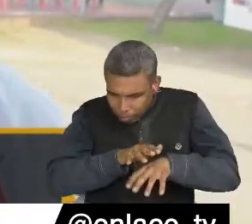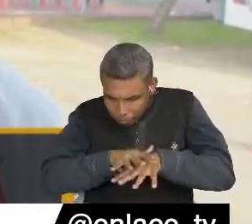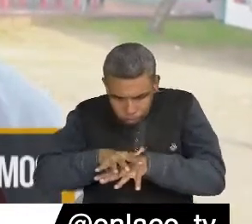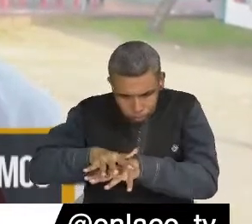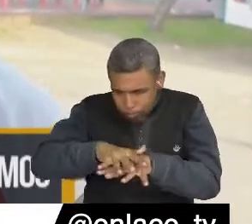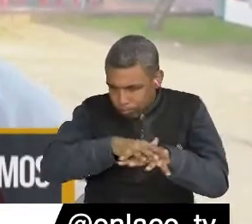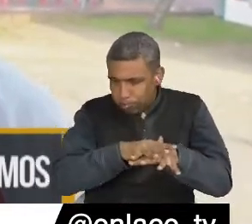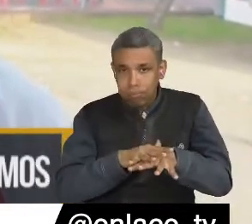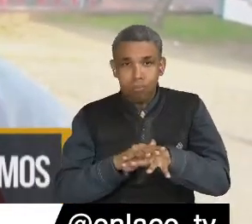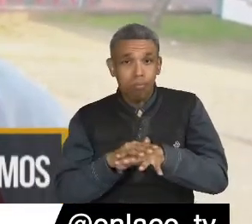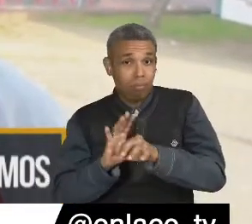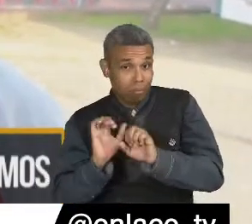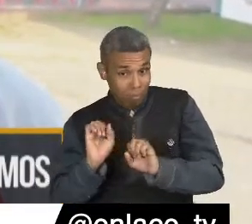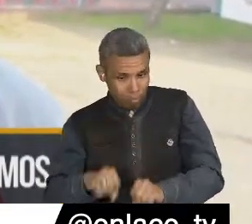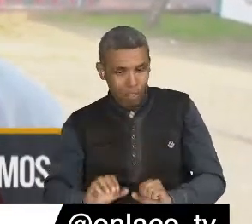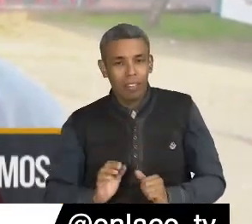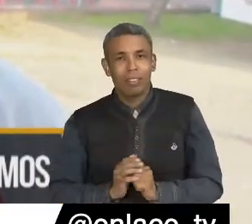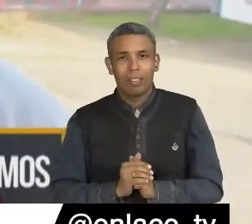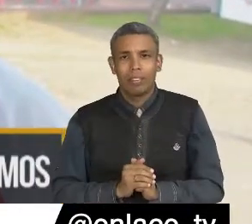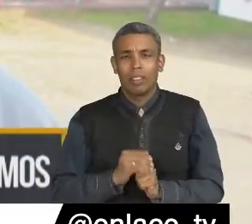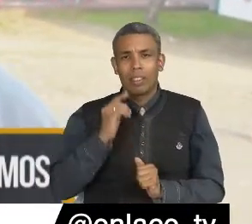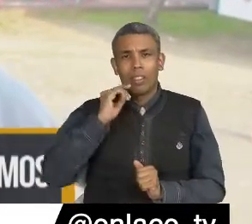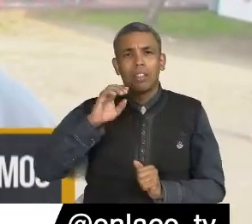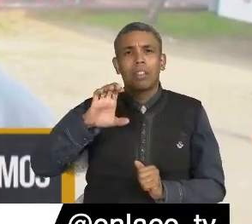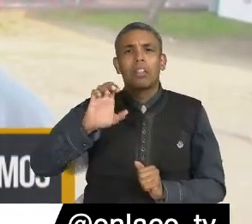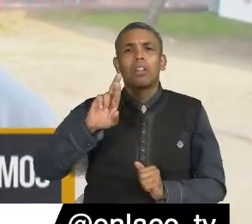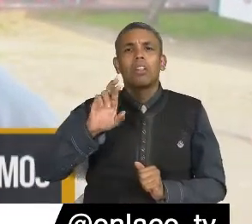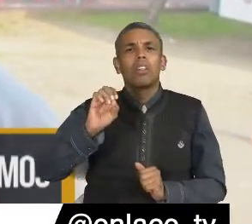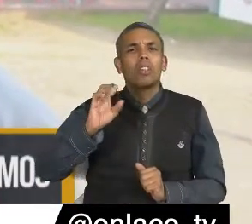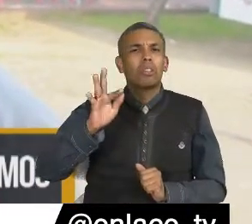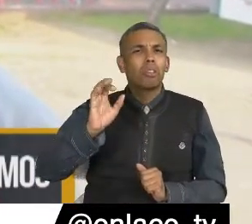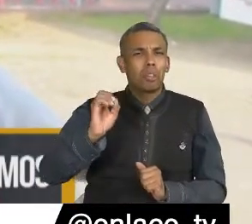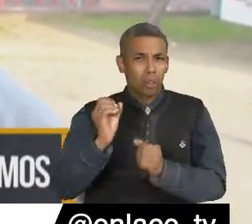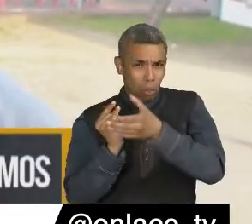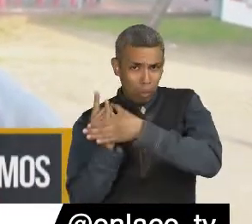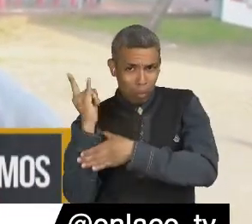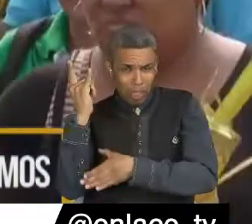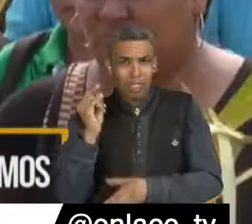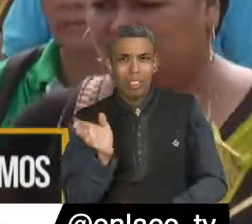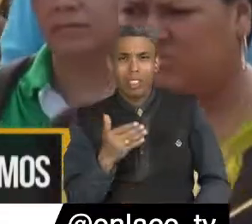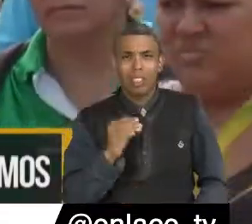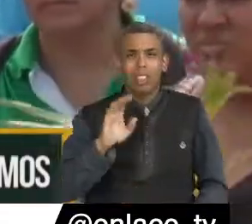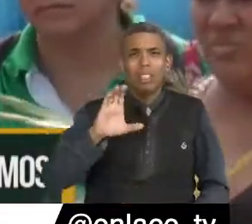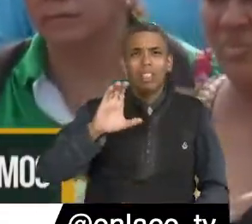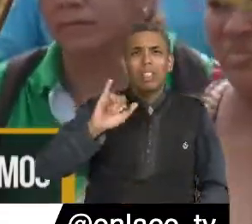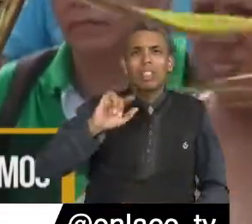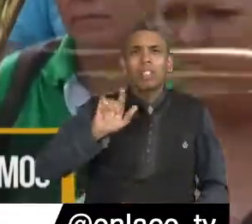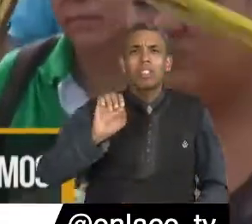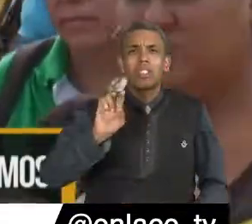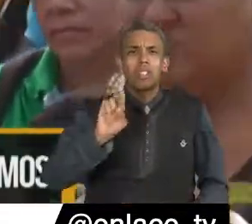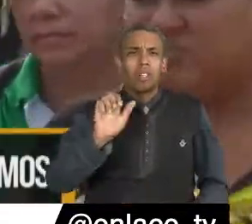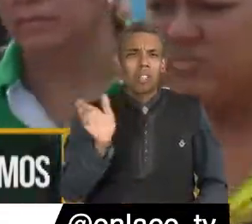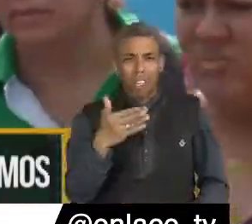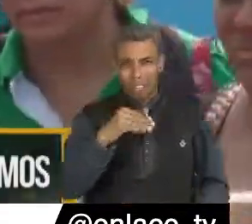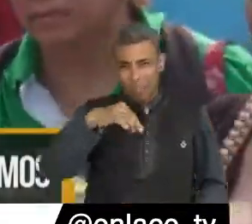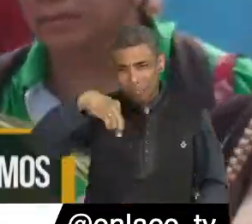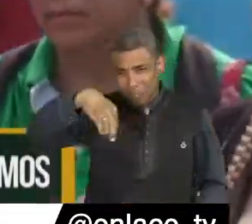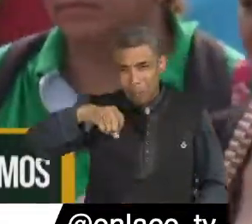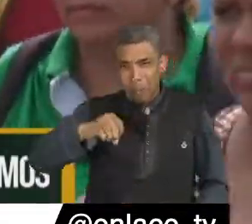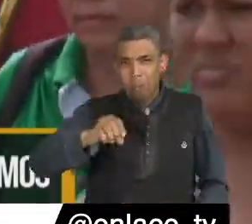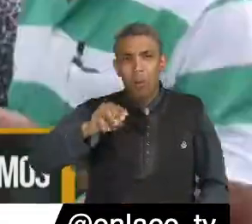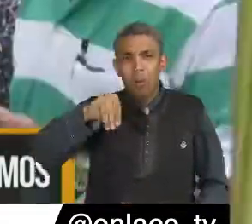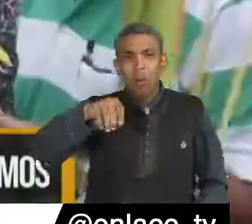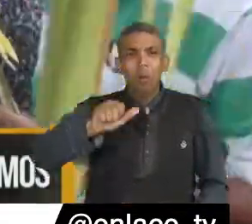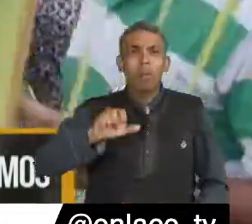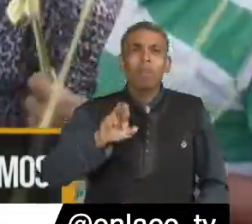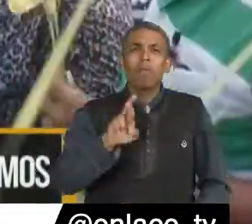las isoras, que nos van a permitir, también tenemos pomarrosos y cítricos, que nos van a permitir de alguna